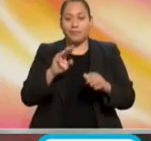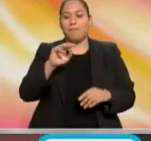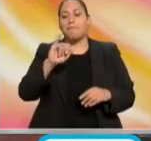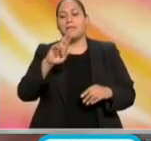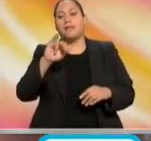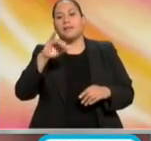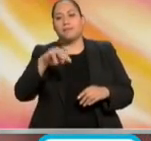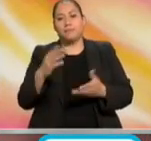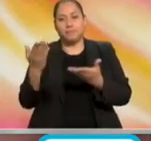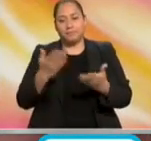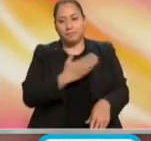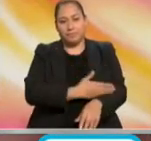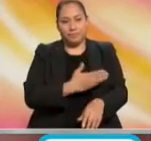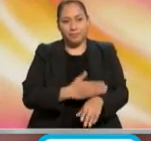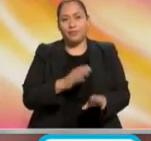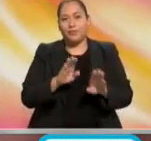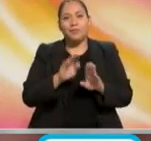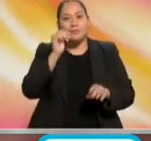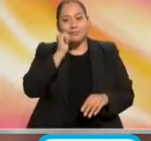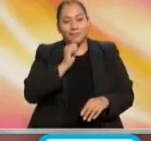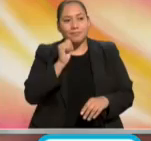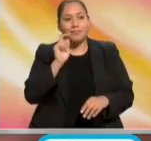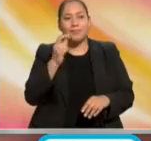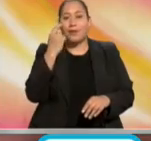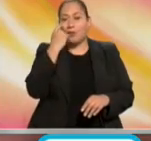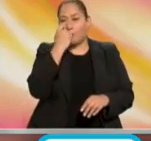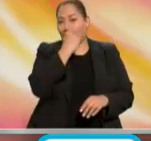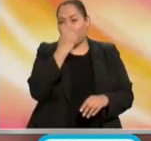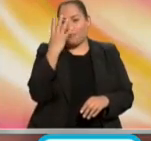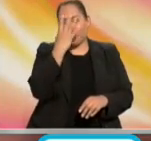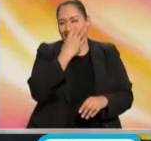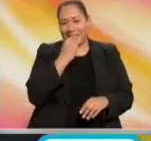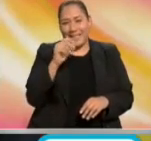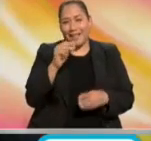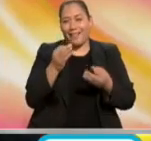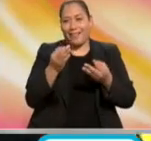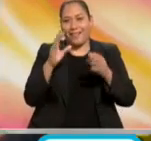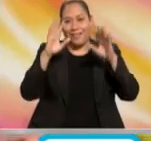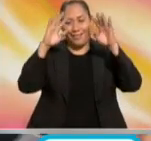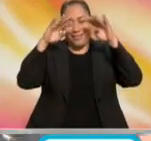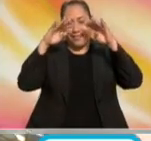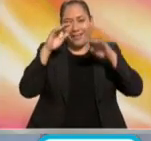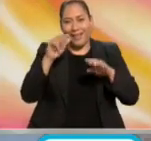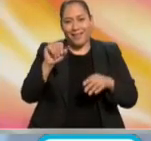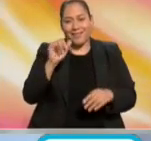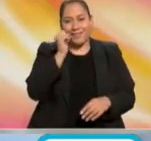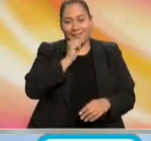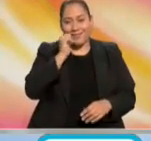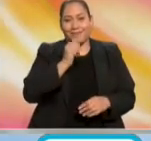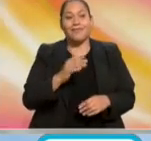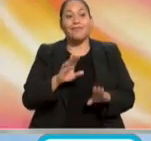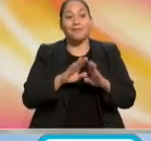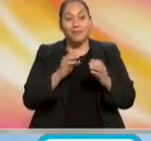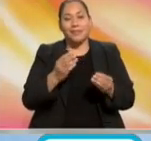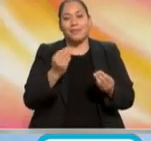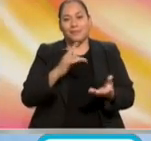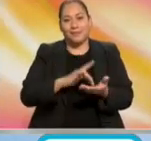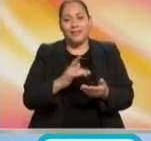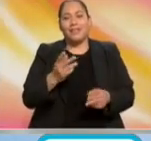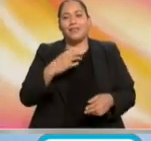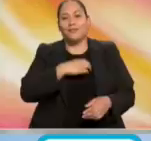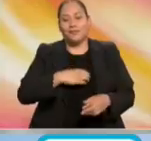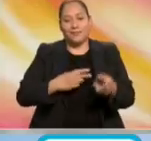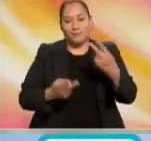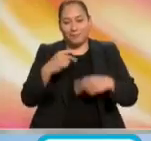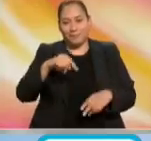Miriam Cervantes nos acompaña como siempre, primero con una mirada preciosa como siempre. Muchas gracias. ¿Cómo estás? Bien, muchas gracias. Muy contenta de estar aquí